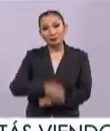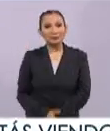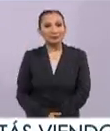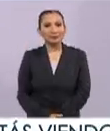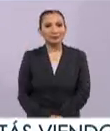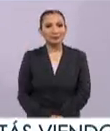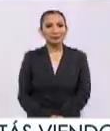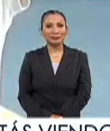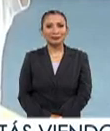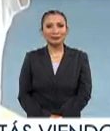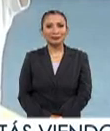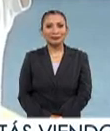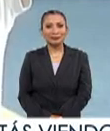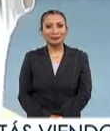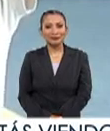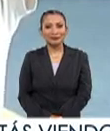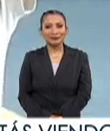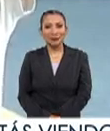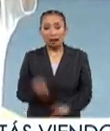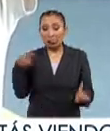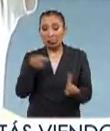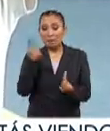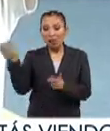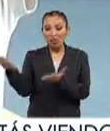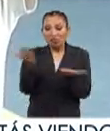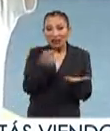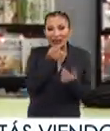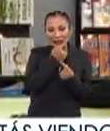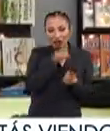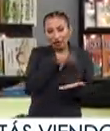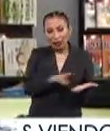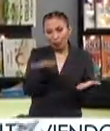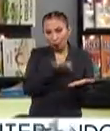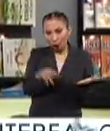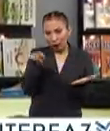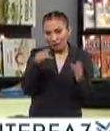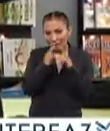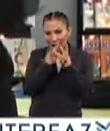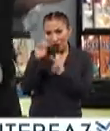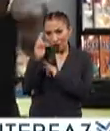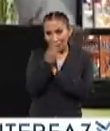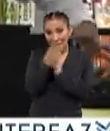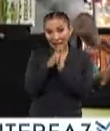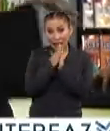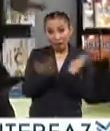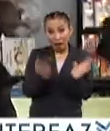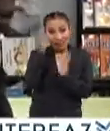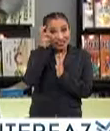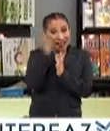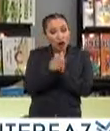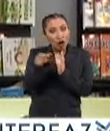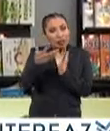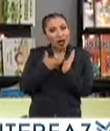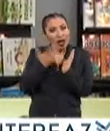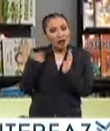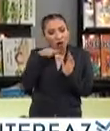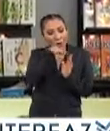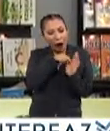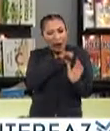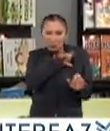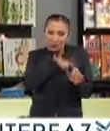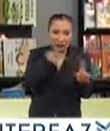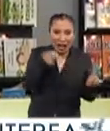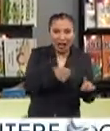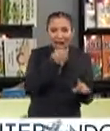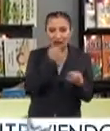culturales. Con el fin de acercar a los niños a la lectura, la Feria Universitaria del Libro de Hidalgo cuenta con un pabellón